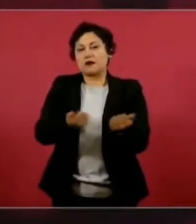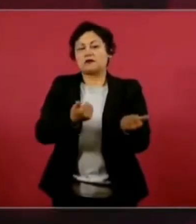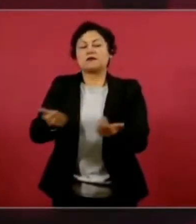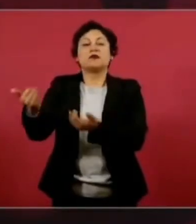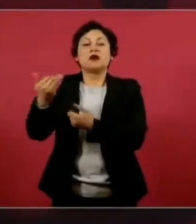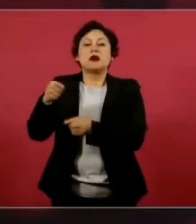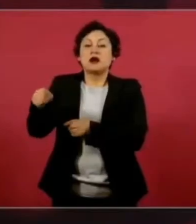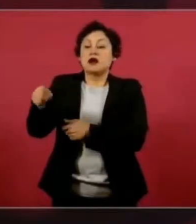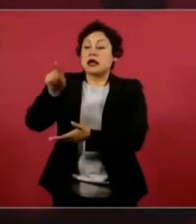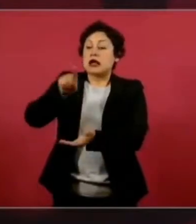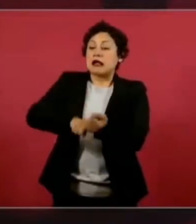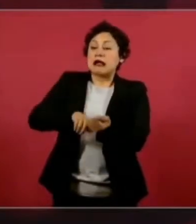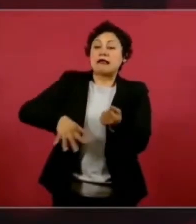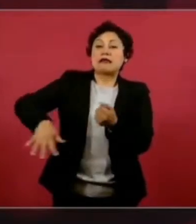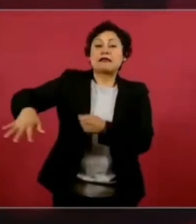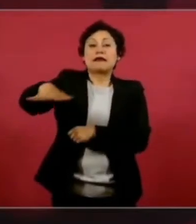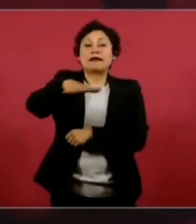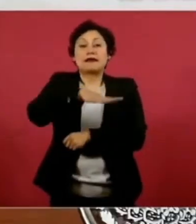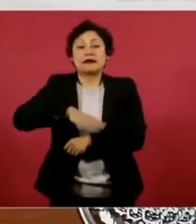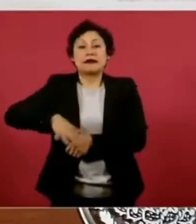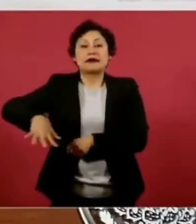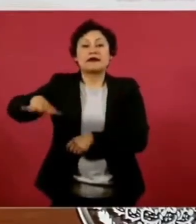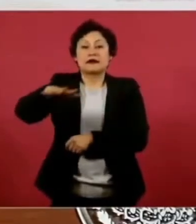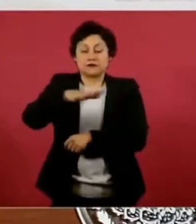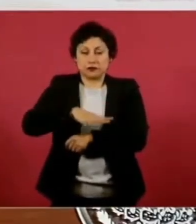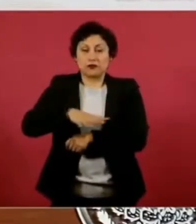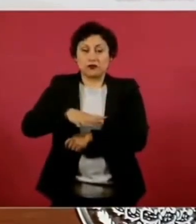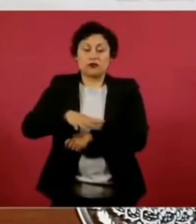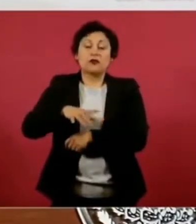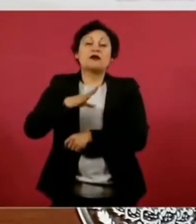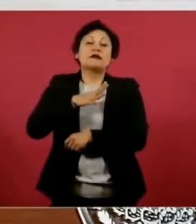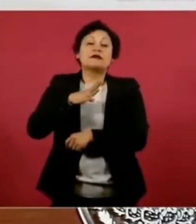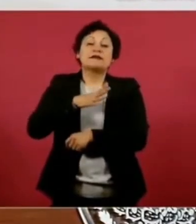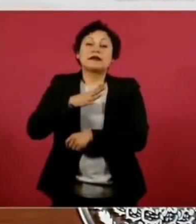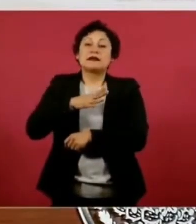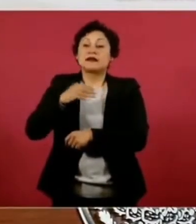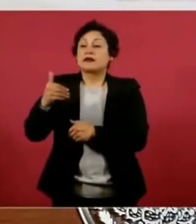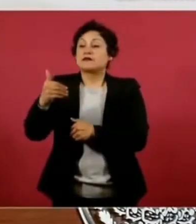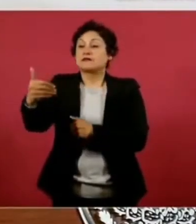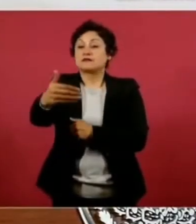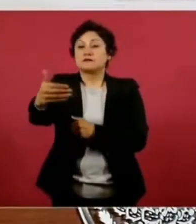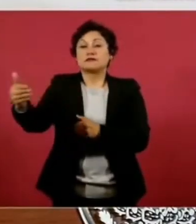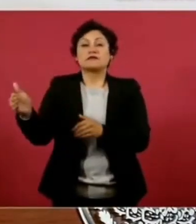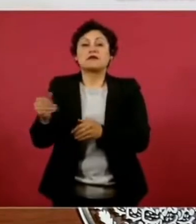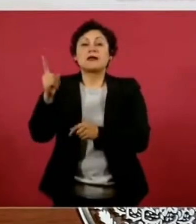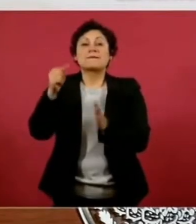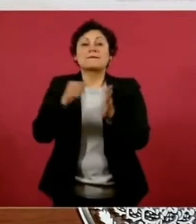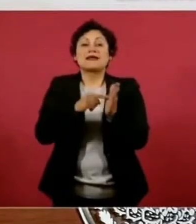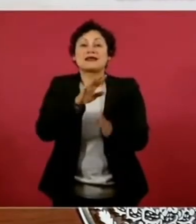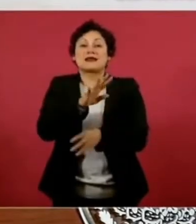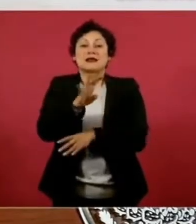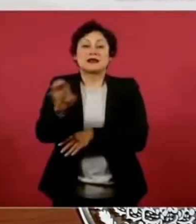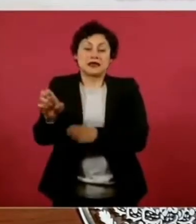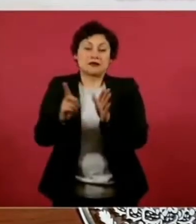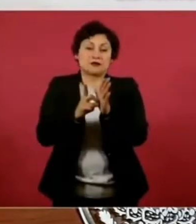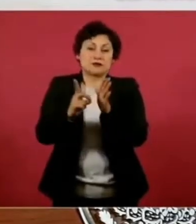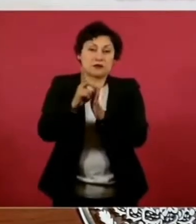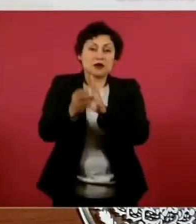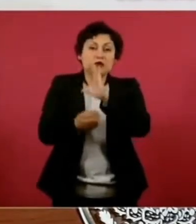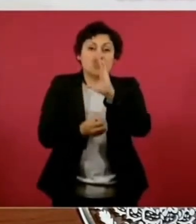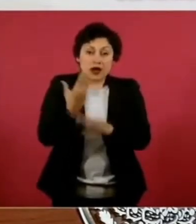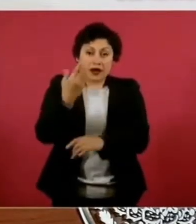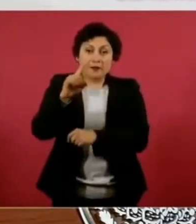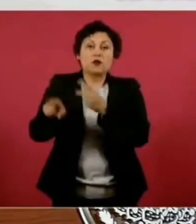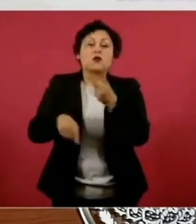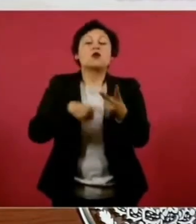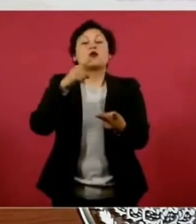con 1.500 departamentos nuevos, con hospital, con centros comerciales,